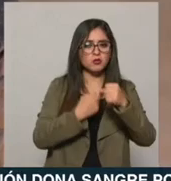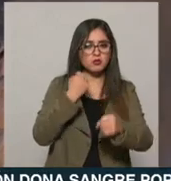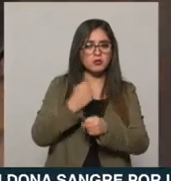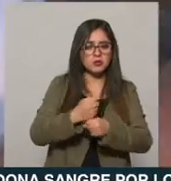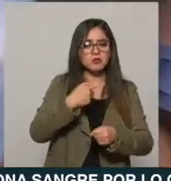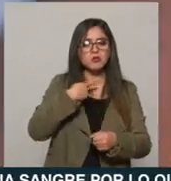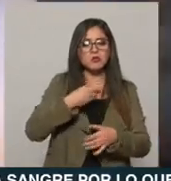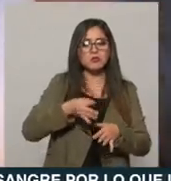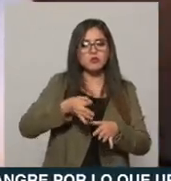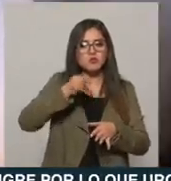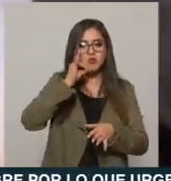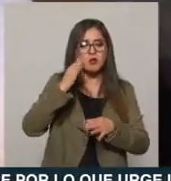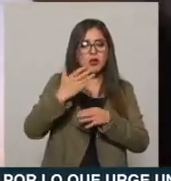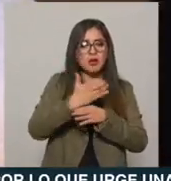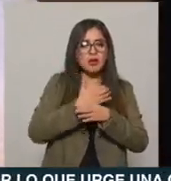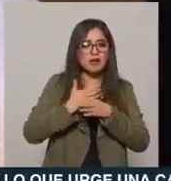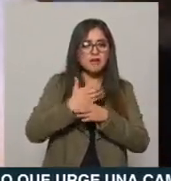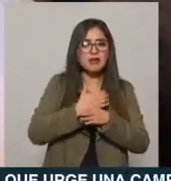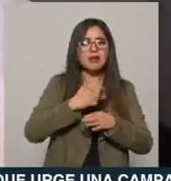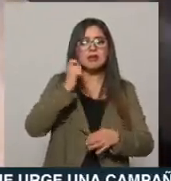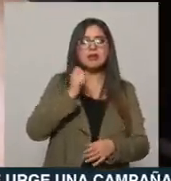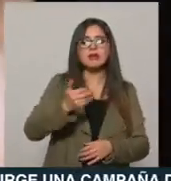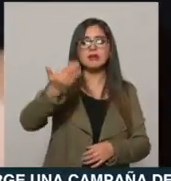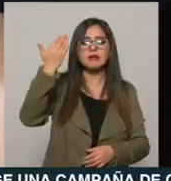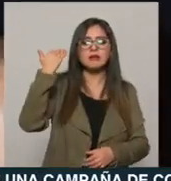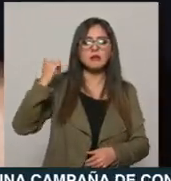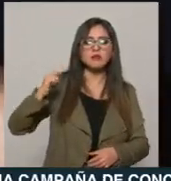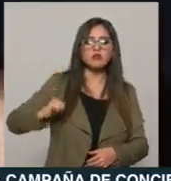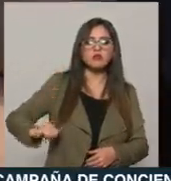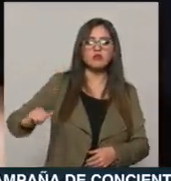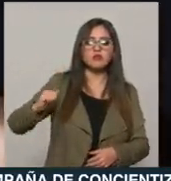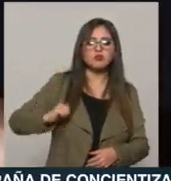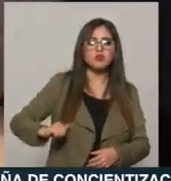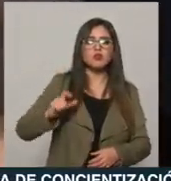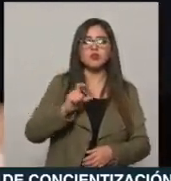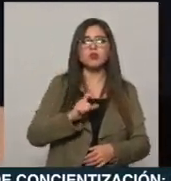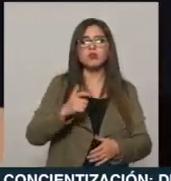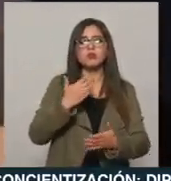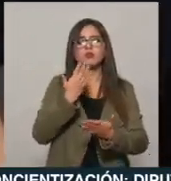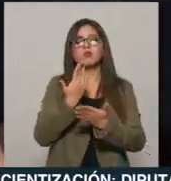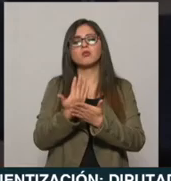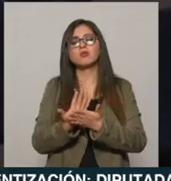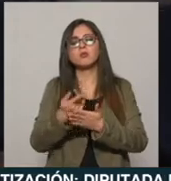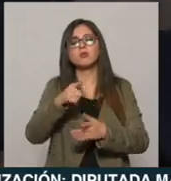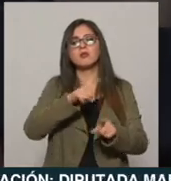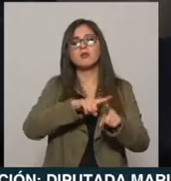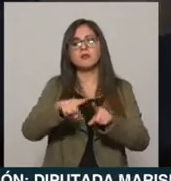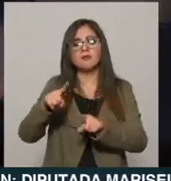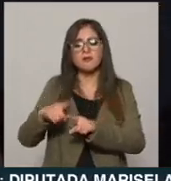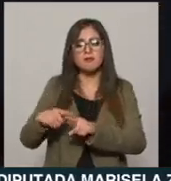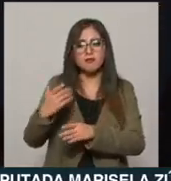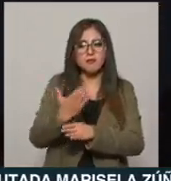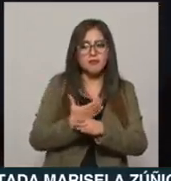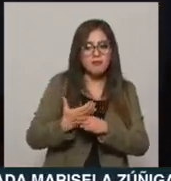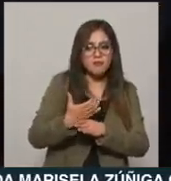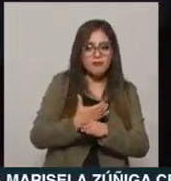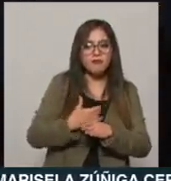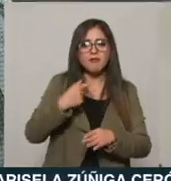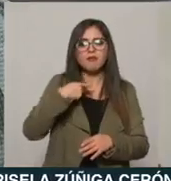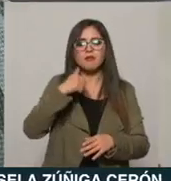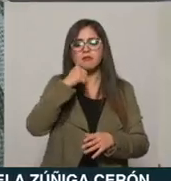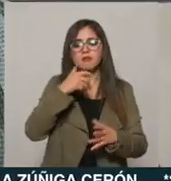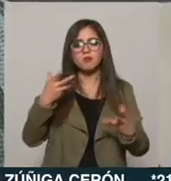clientes aprovechan para revivir antiguas y clásicas acciones de relajación en las cafeterías, acompañados con su